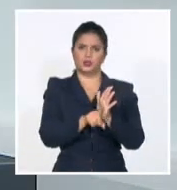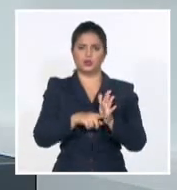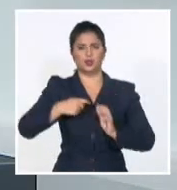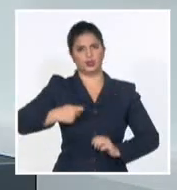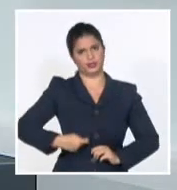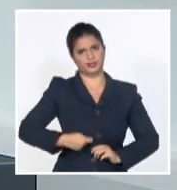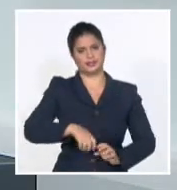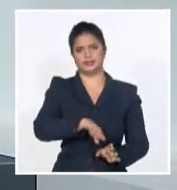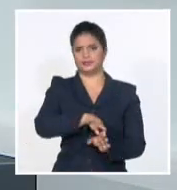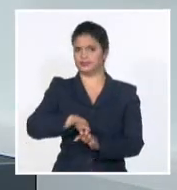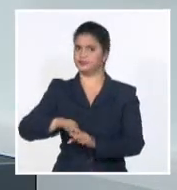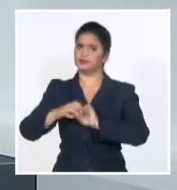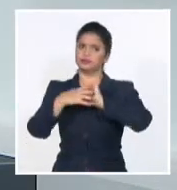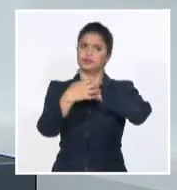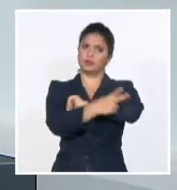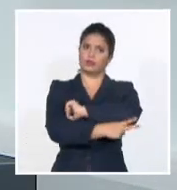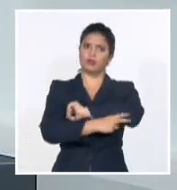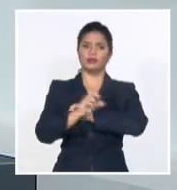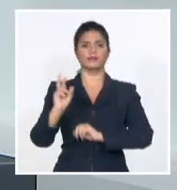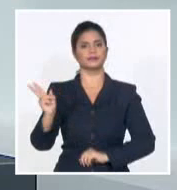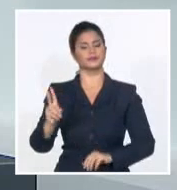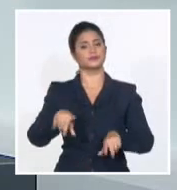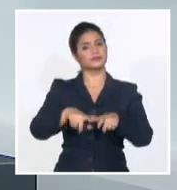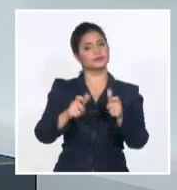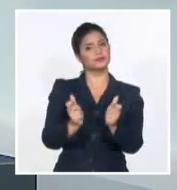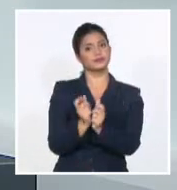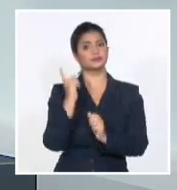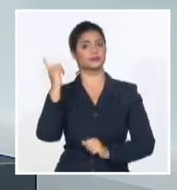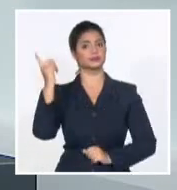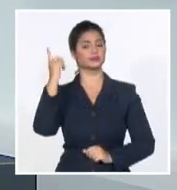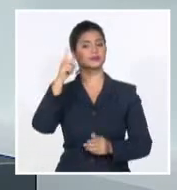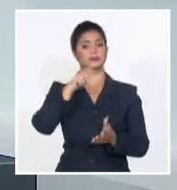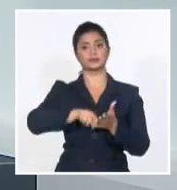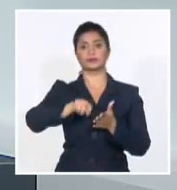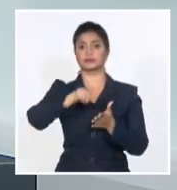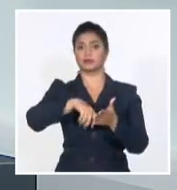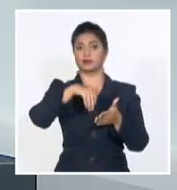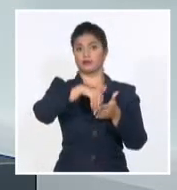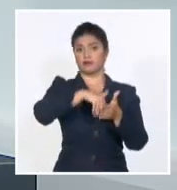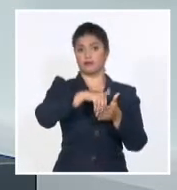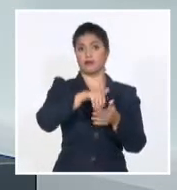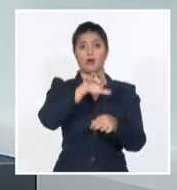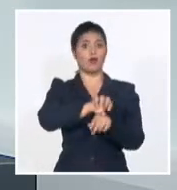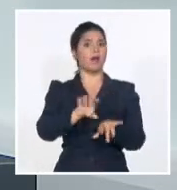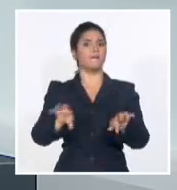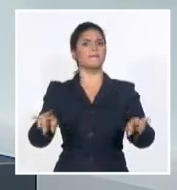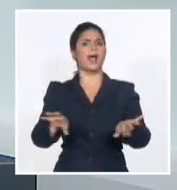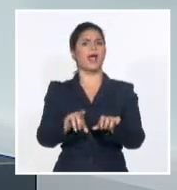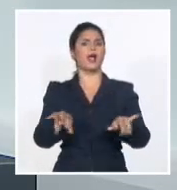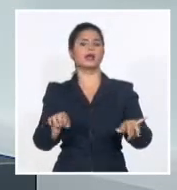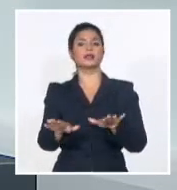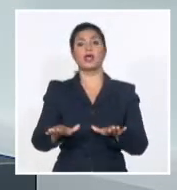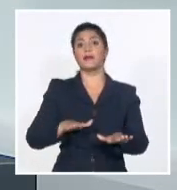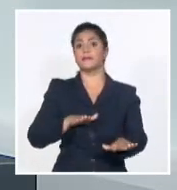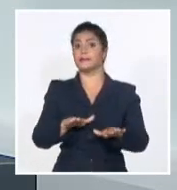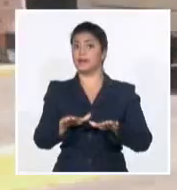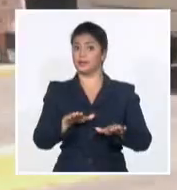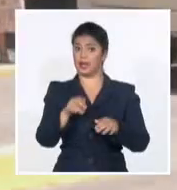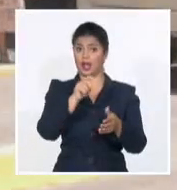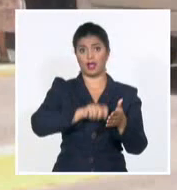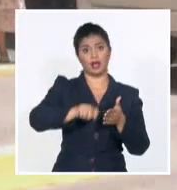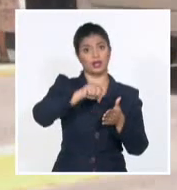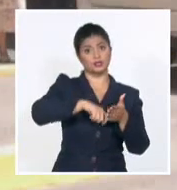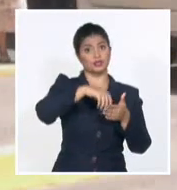Y en Venezuela, el Consejo Nacional Electoral auditó sus máquinas de votación electrónica en medio de los preparativos para el referendo consultivo por el